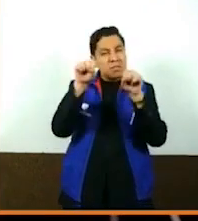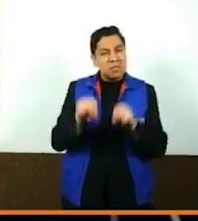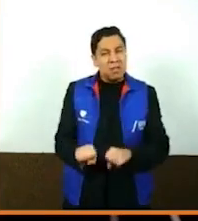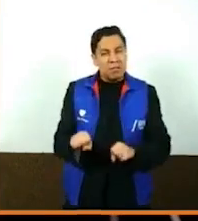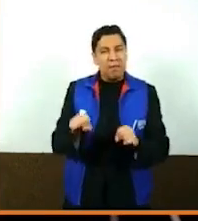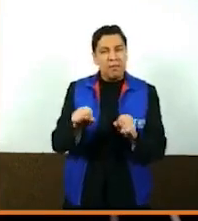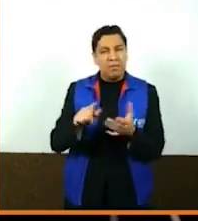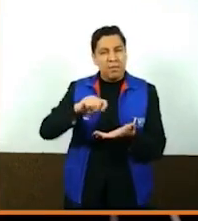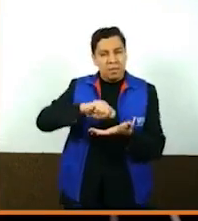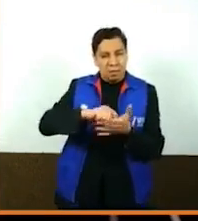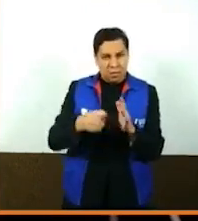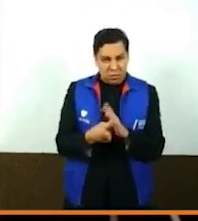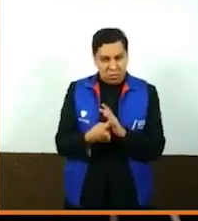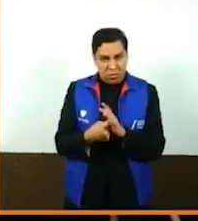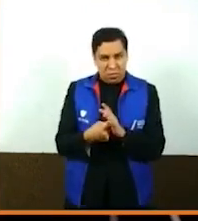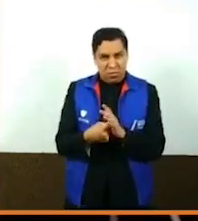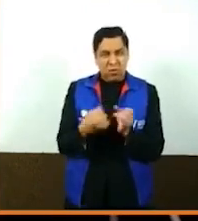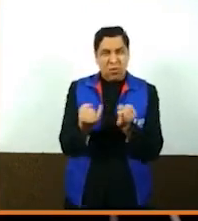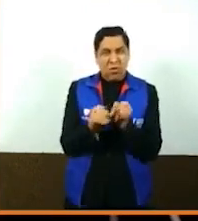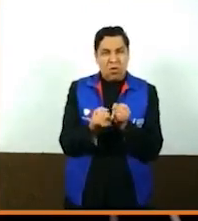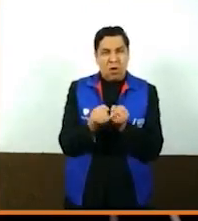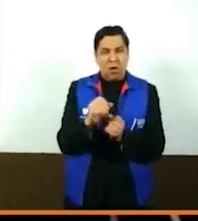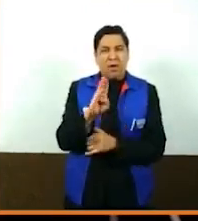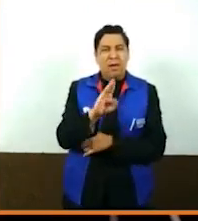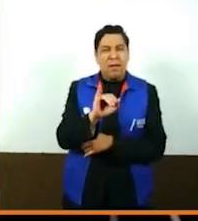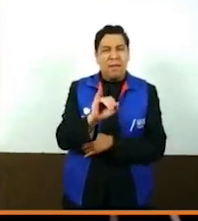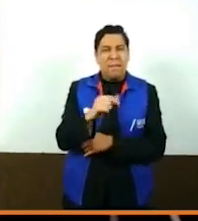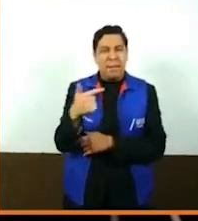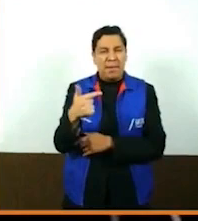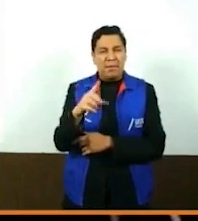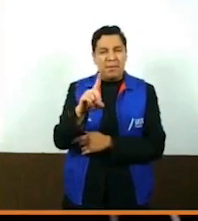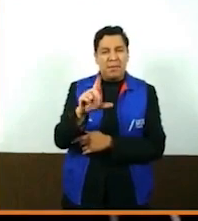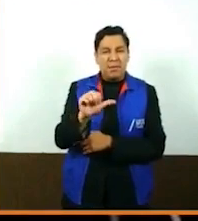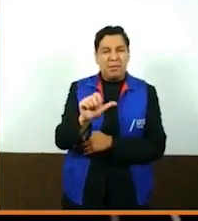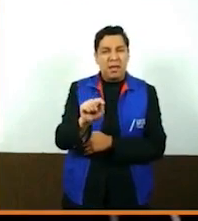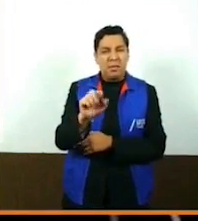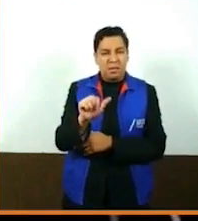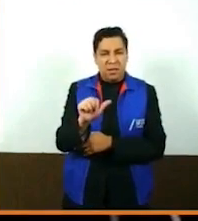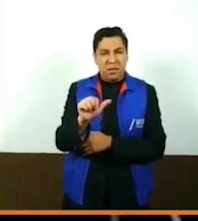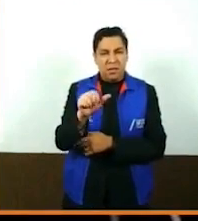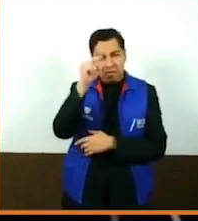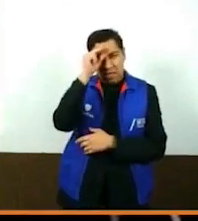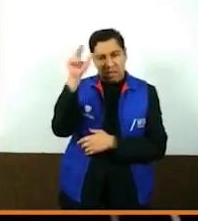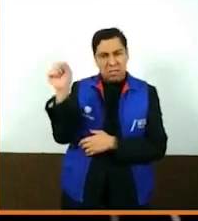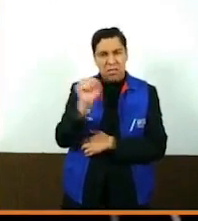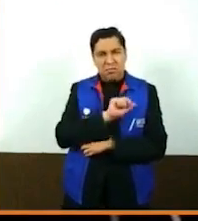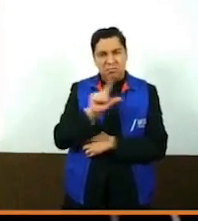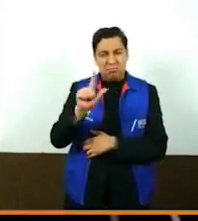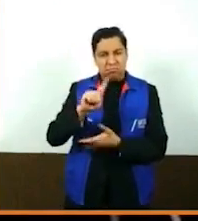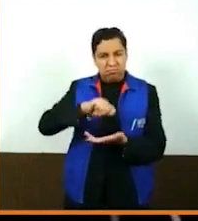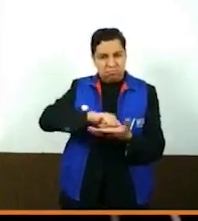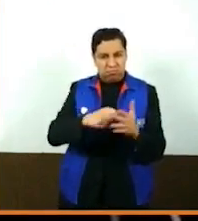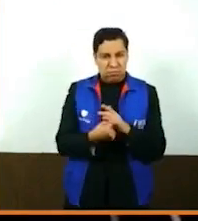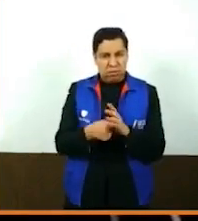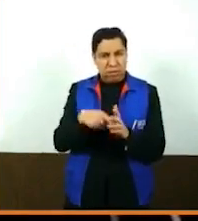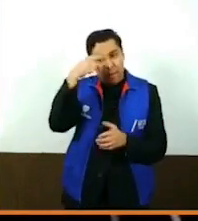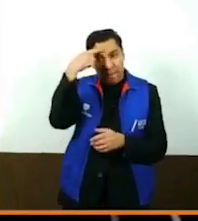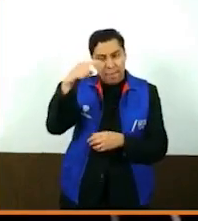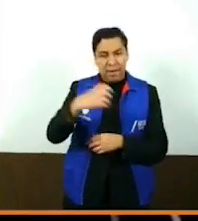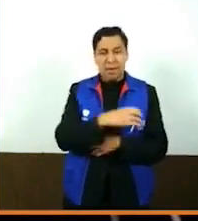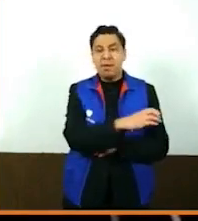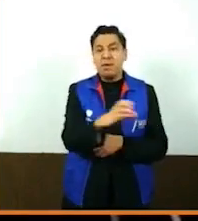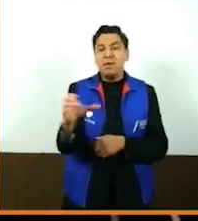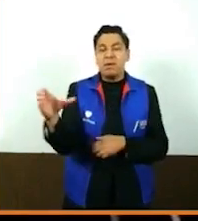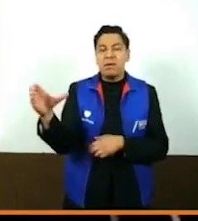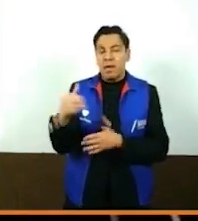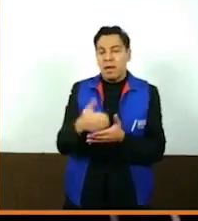tecnológicos con Big Data, con inteligencia artificial, para que los agricultores tomen las mejores decisiones al momento de